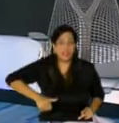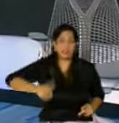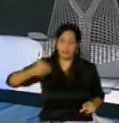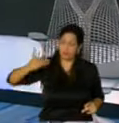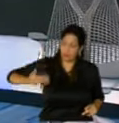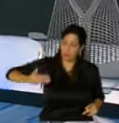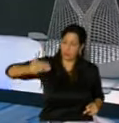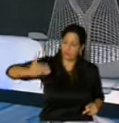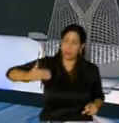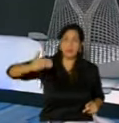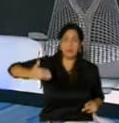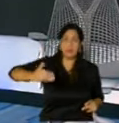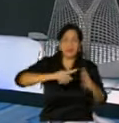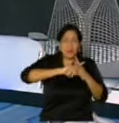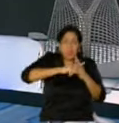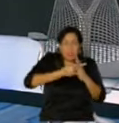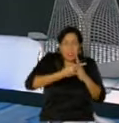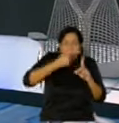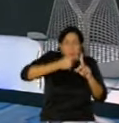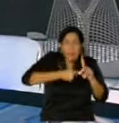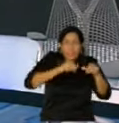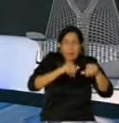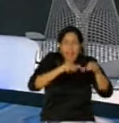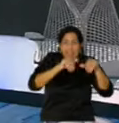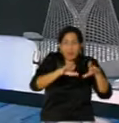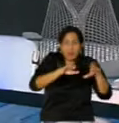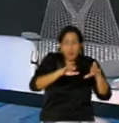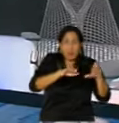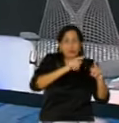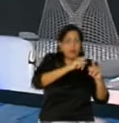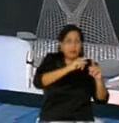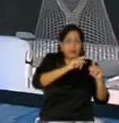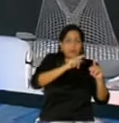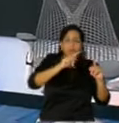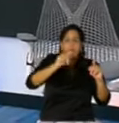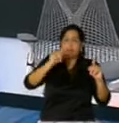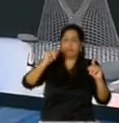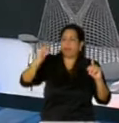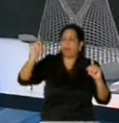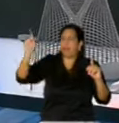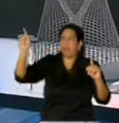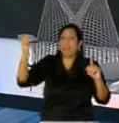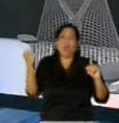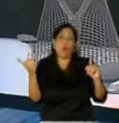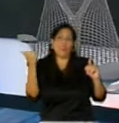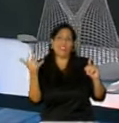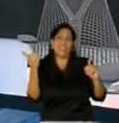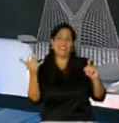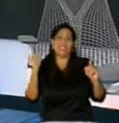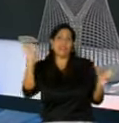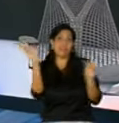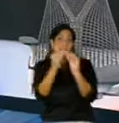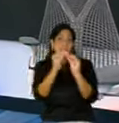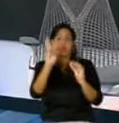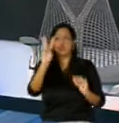a reportarlo a principios de marzo hasta el día de hoy, que tenemos 683